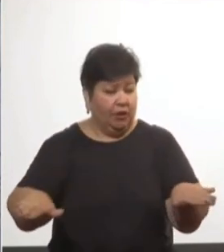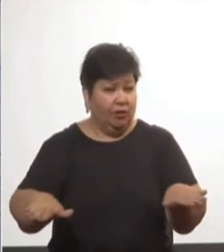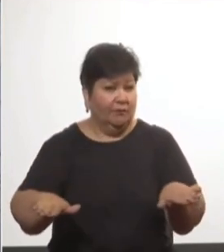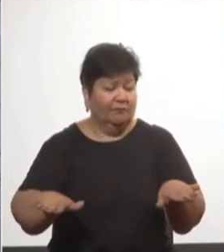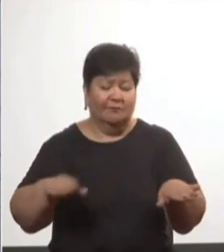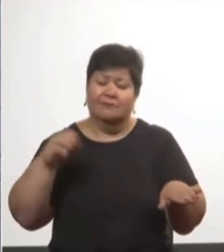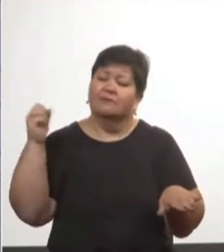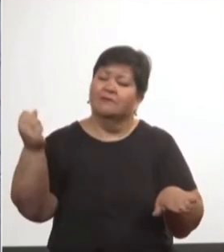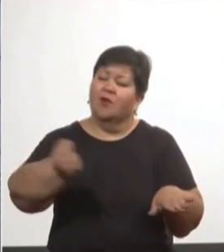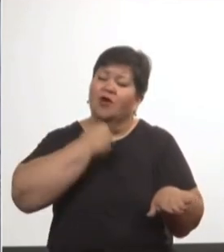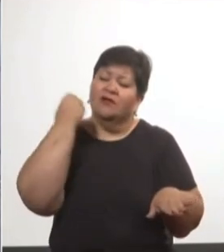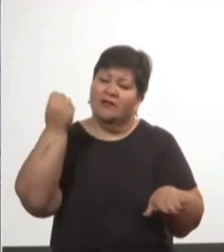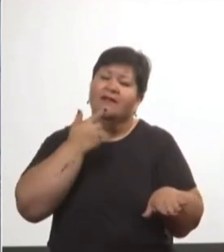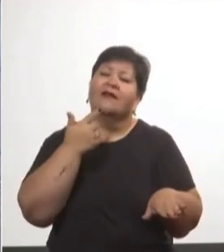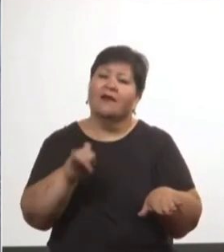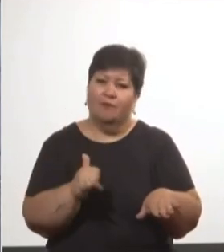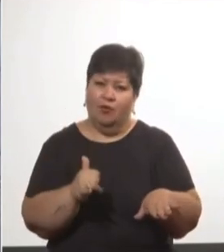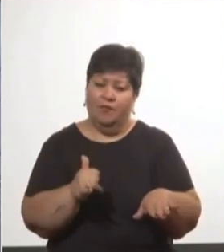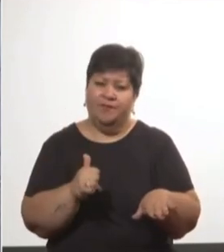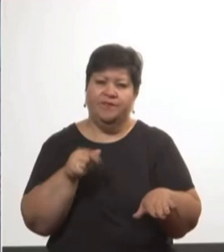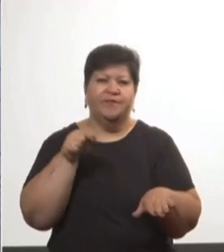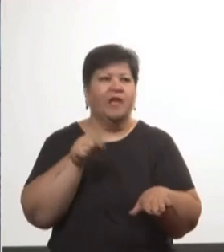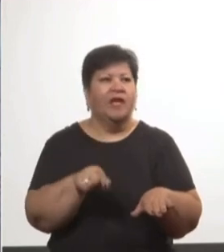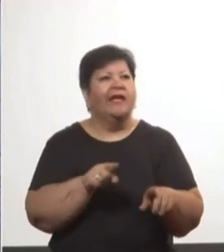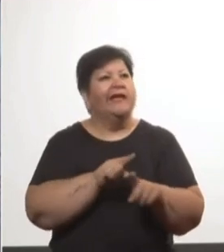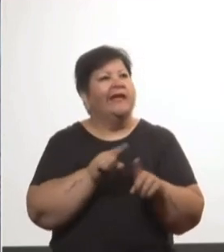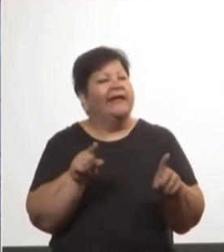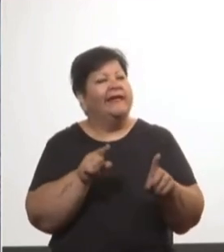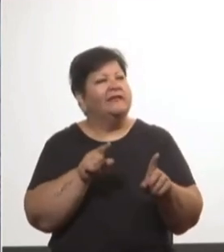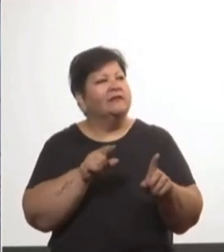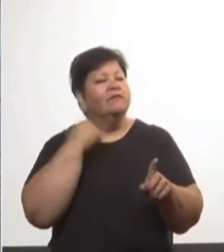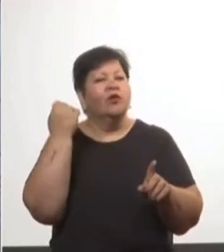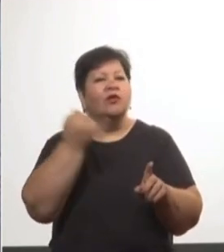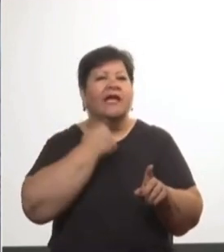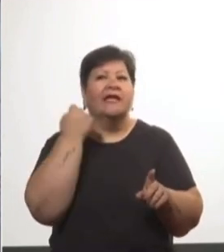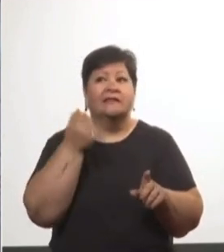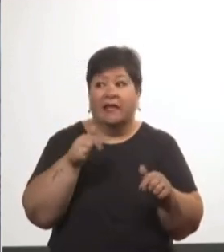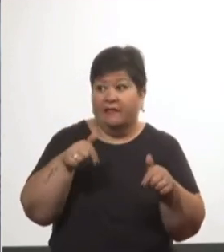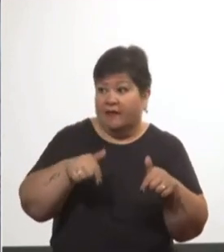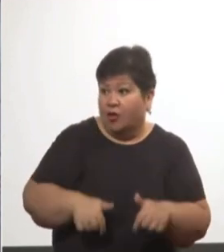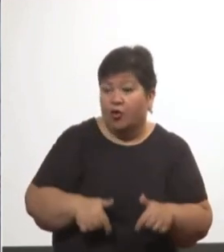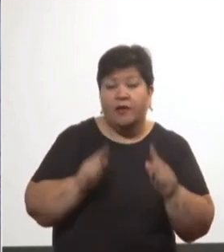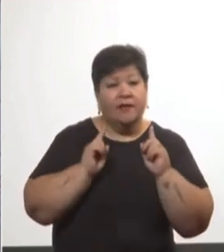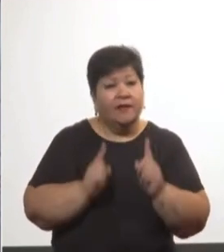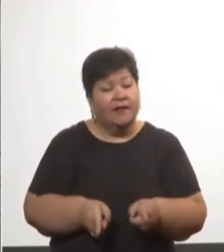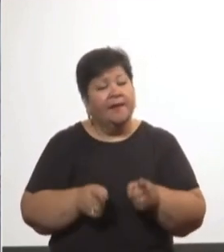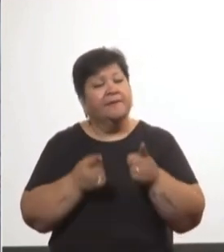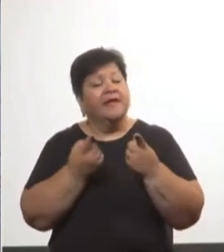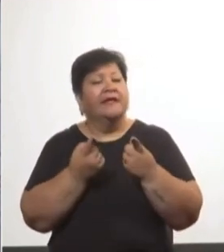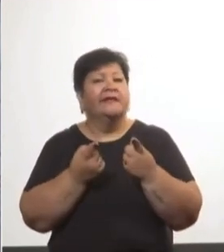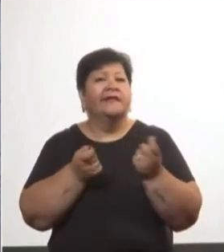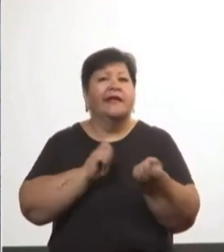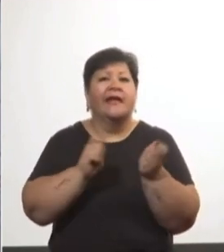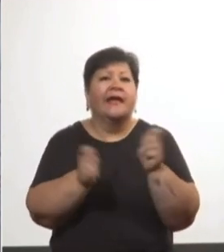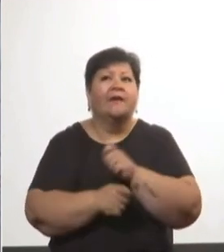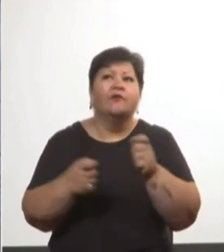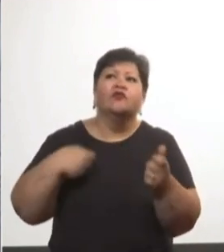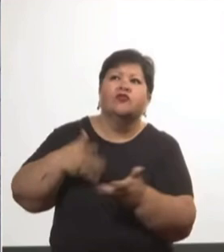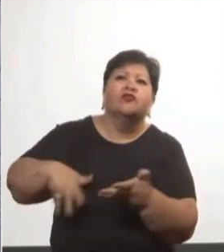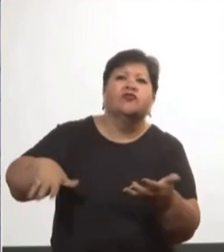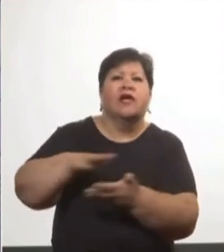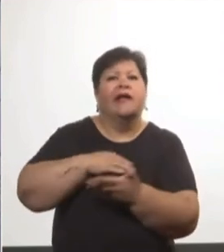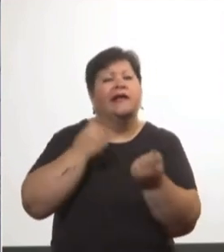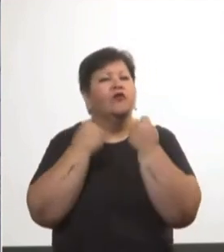ello, no solamente con implicancias en el hoy, sino implicancias de largo plazo, sociales, económicas, de